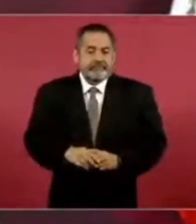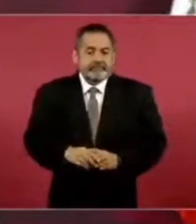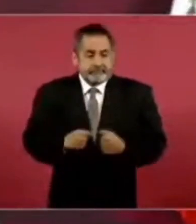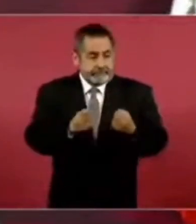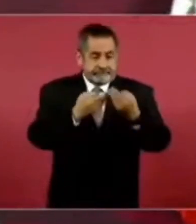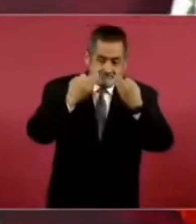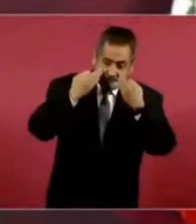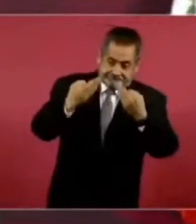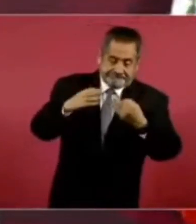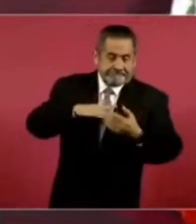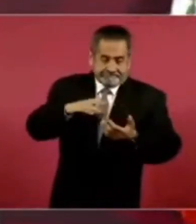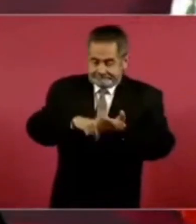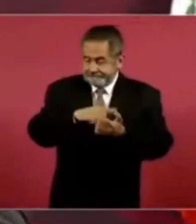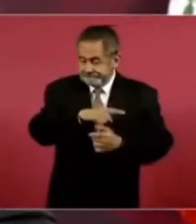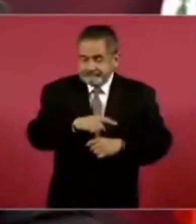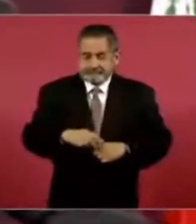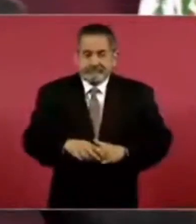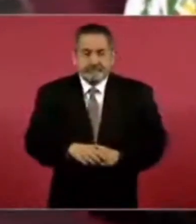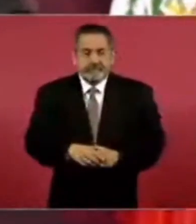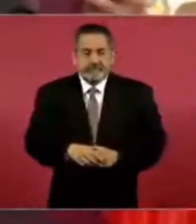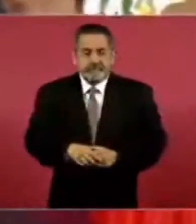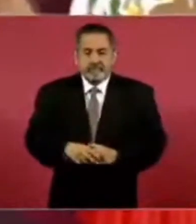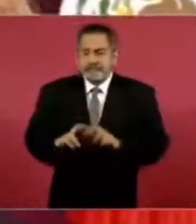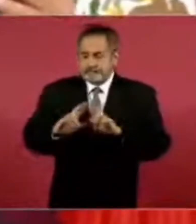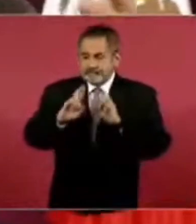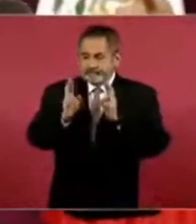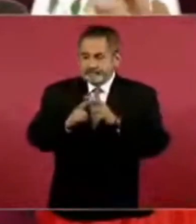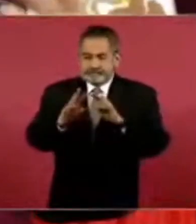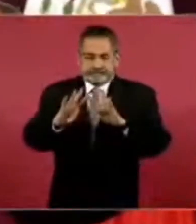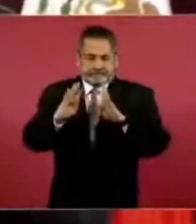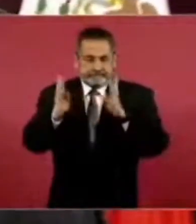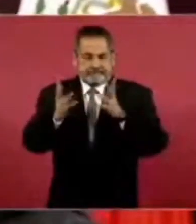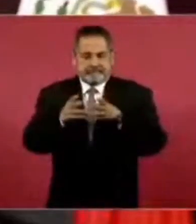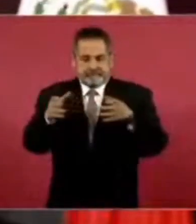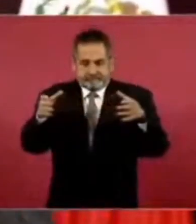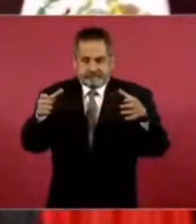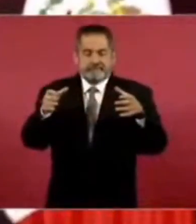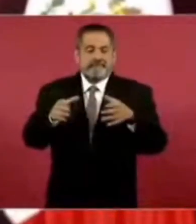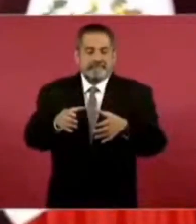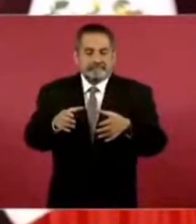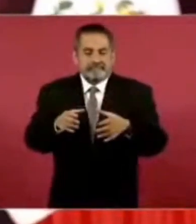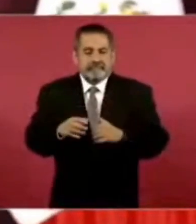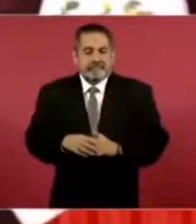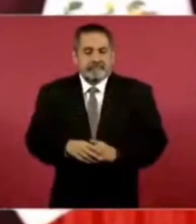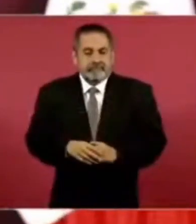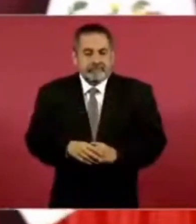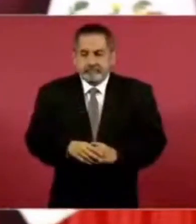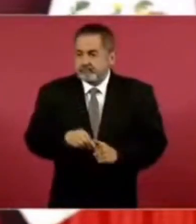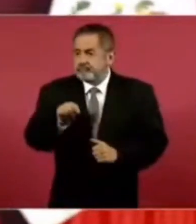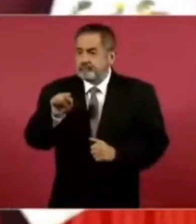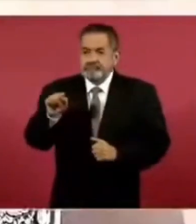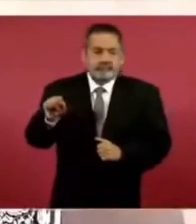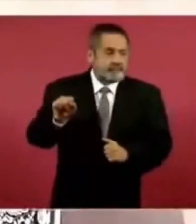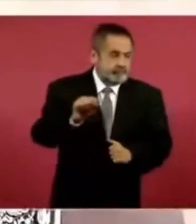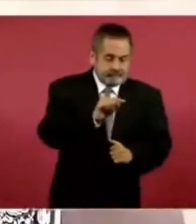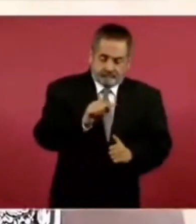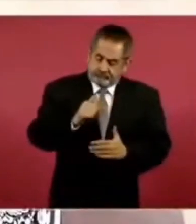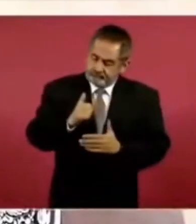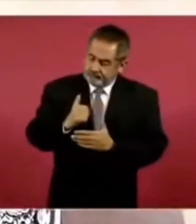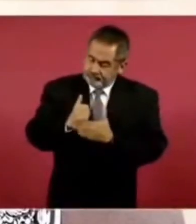testigos. Nos reunimos, me van a ayudar,